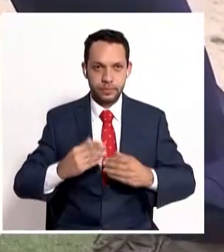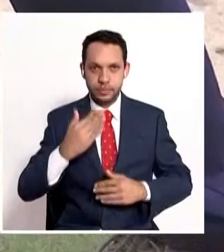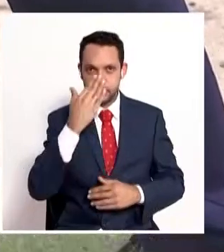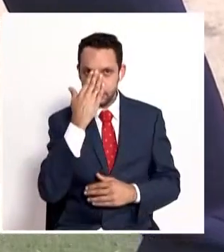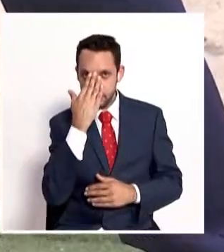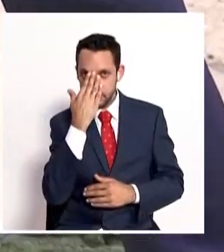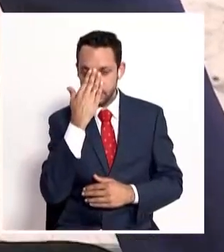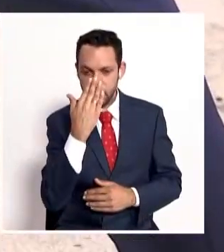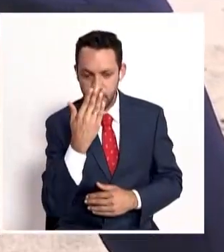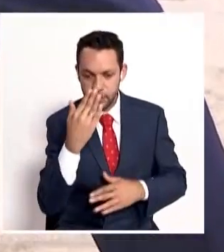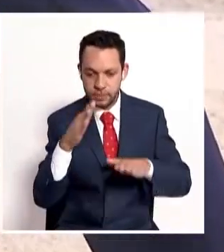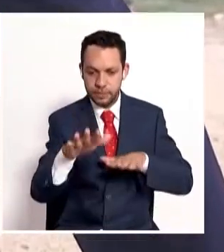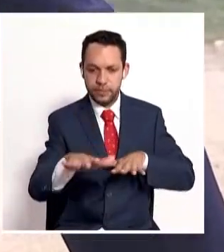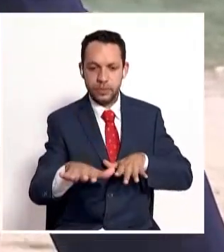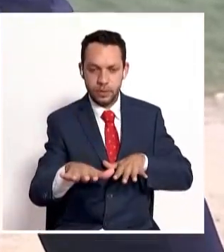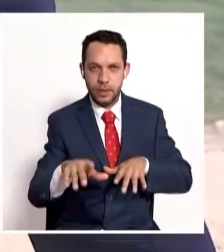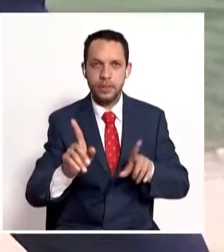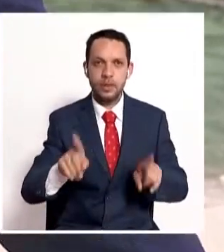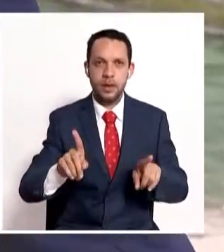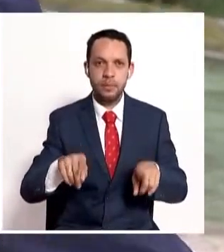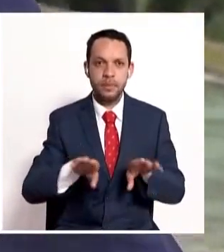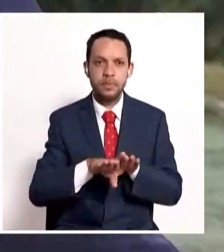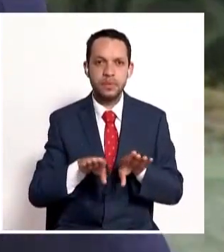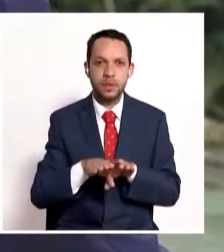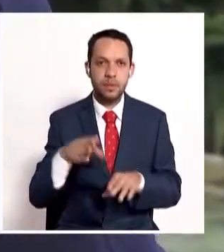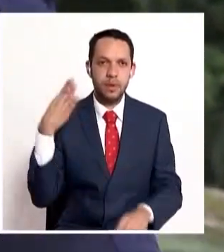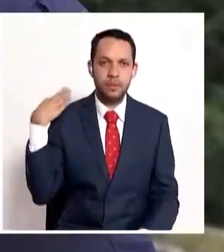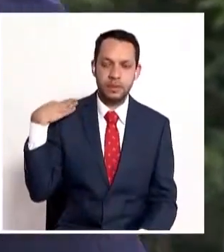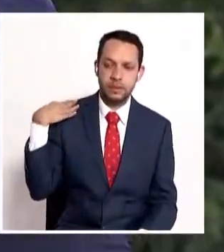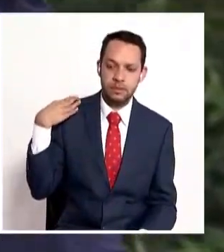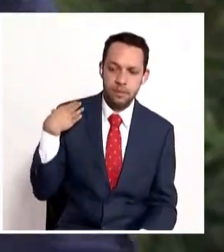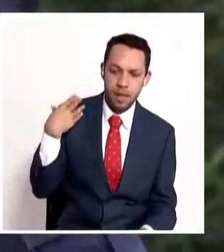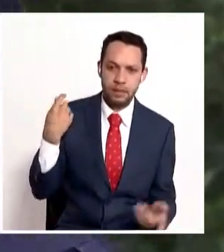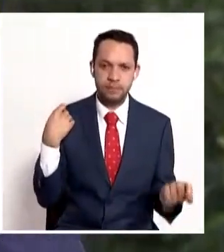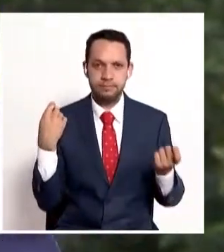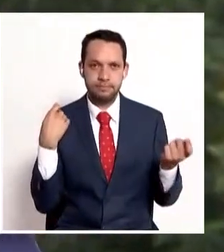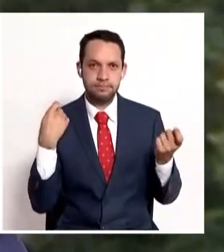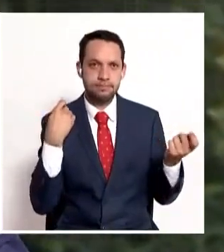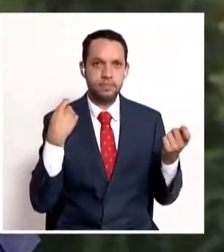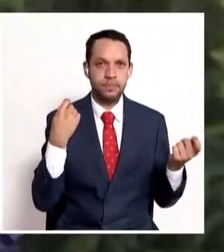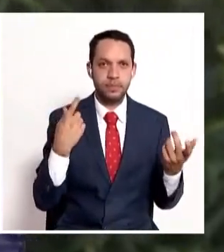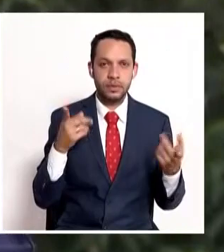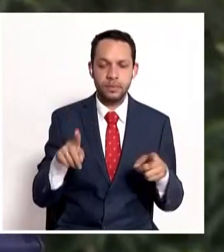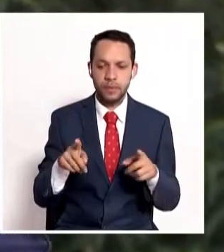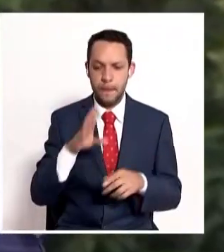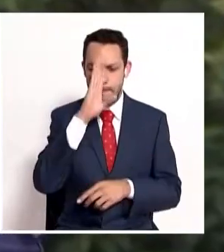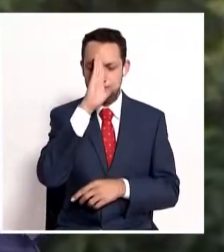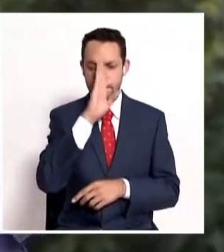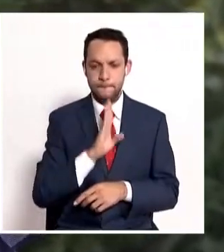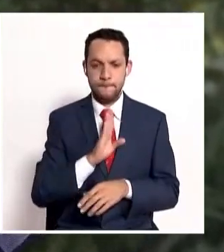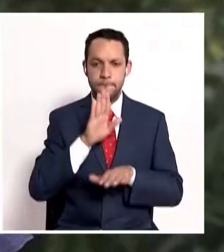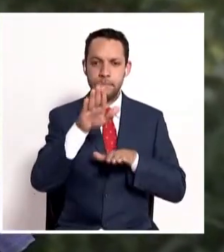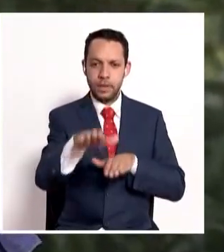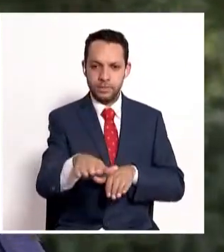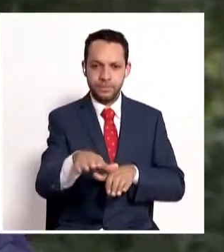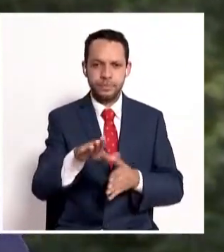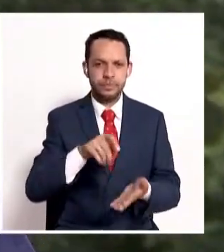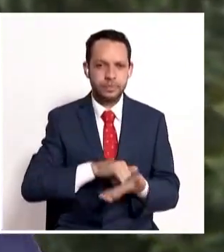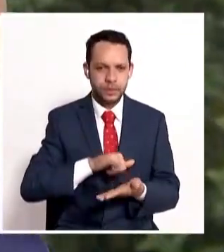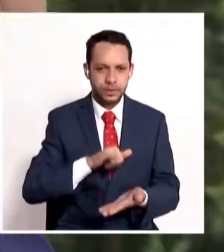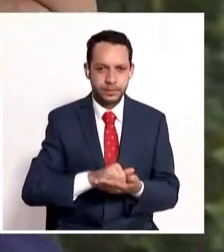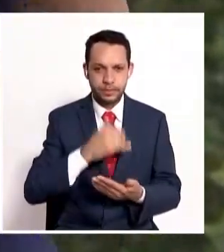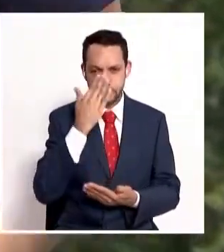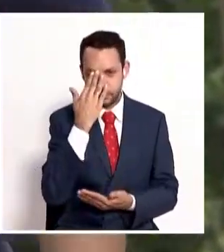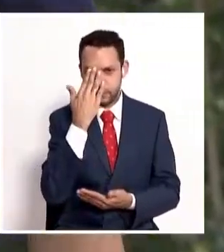tener cuidado de la espalda esto también es muy importante no es hacer esto sino la espalda recta y me voy hacia adelante en